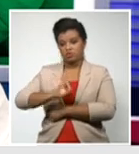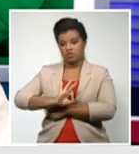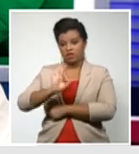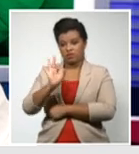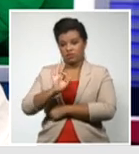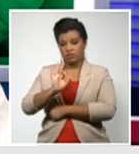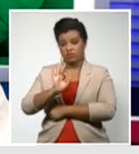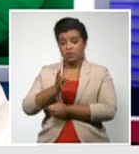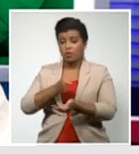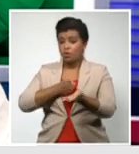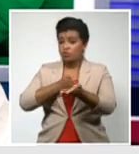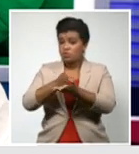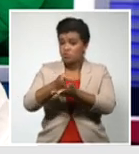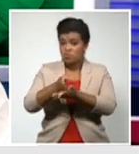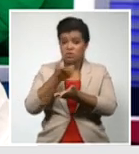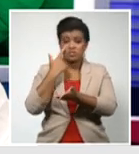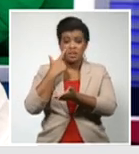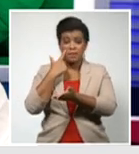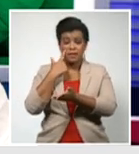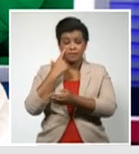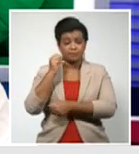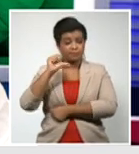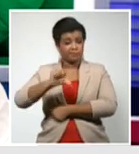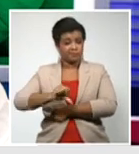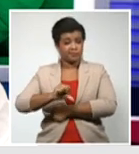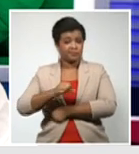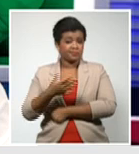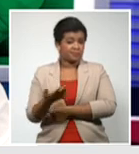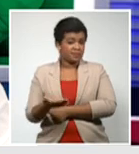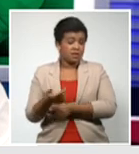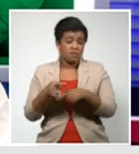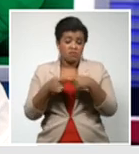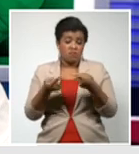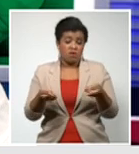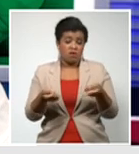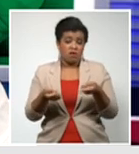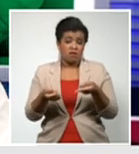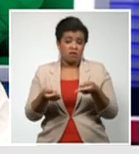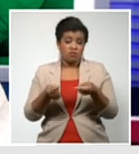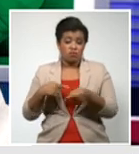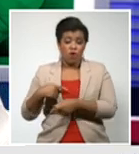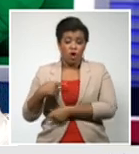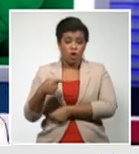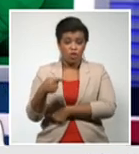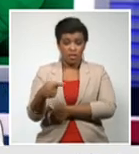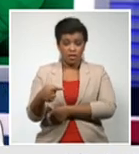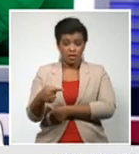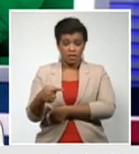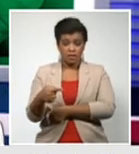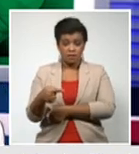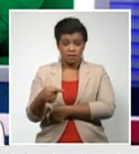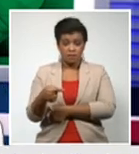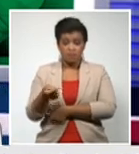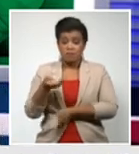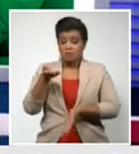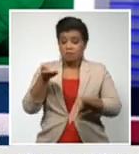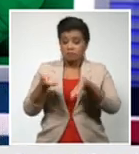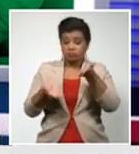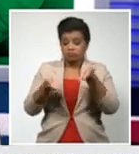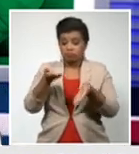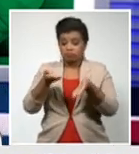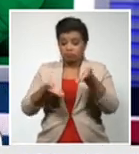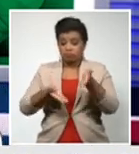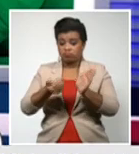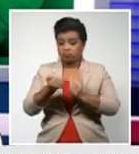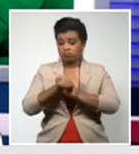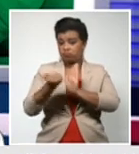mantienen indicadores desfavorables, ya que más diariamente el balance de casos que se